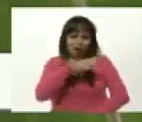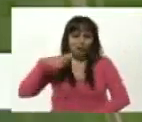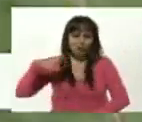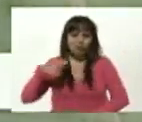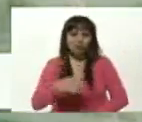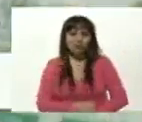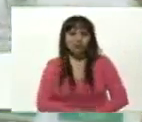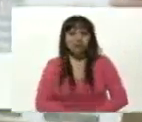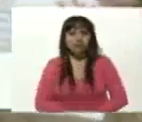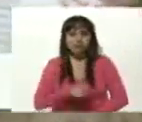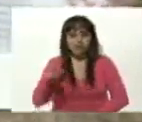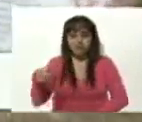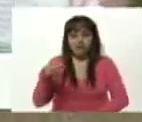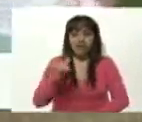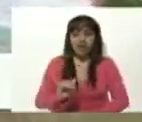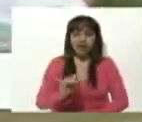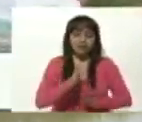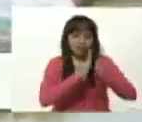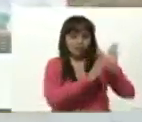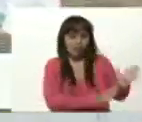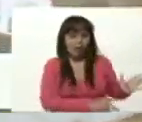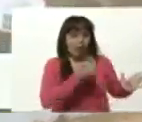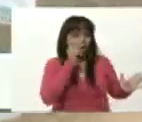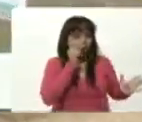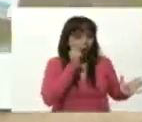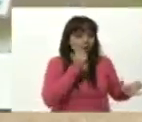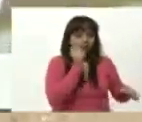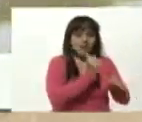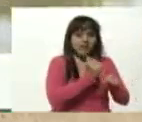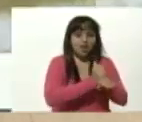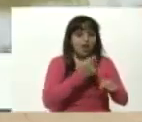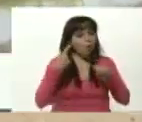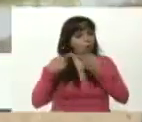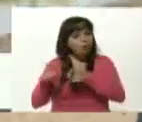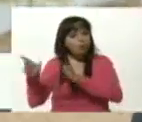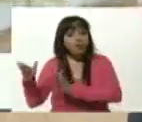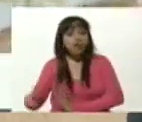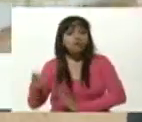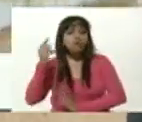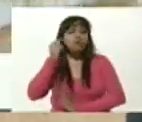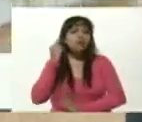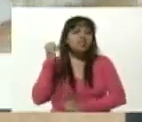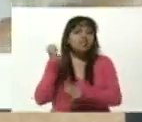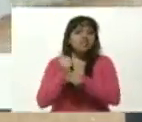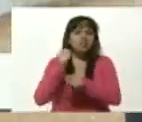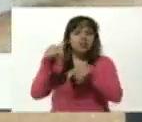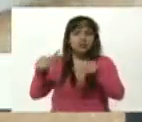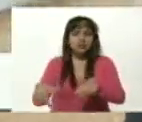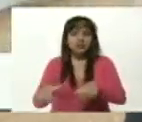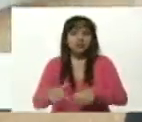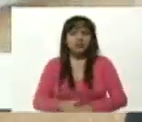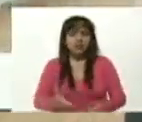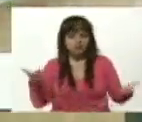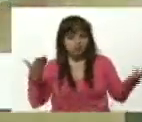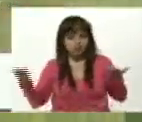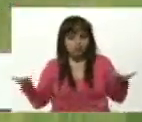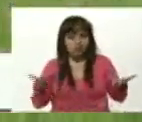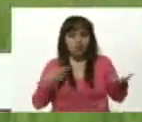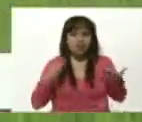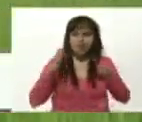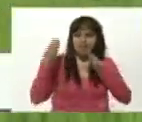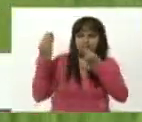Richard Meléndez, también está la señora productora, mujer productora, Doris Cedeño, que hoy vamos a